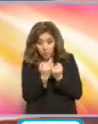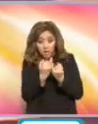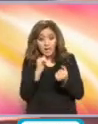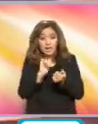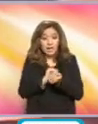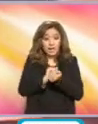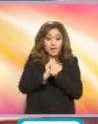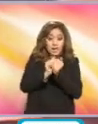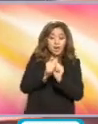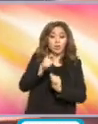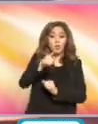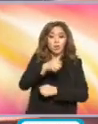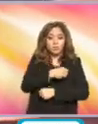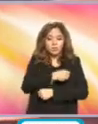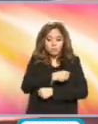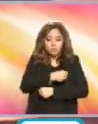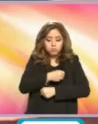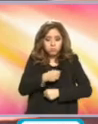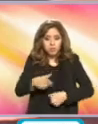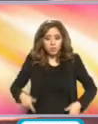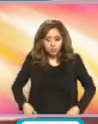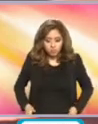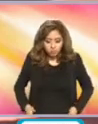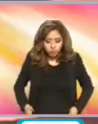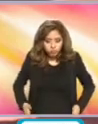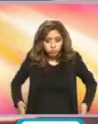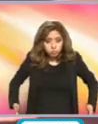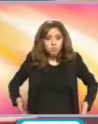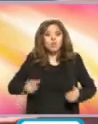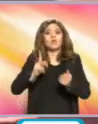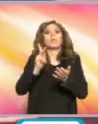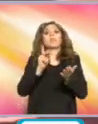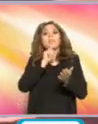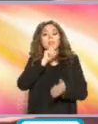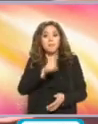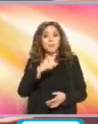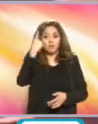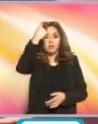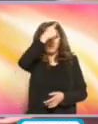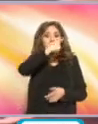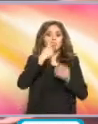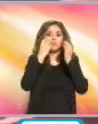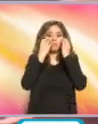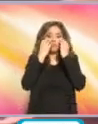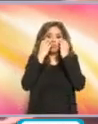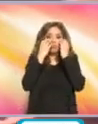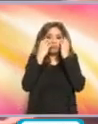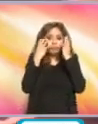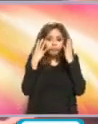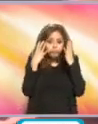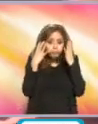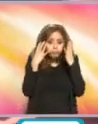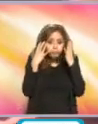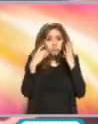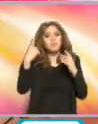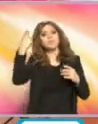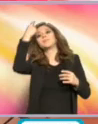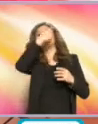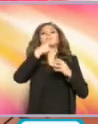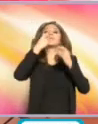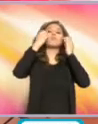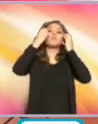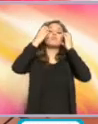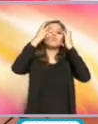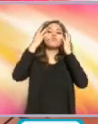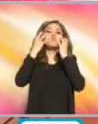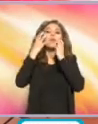peso y te engordan las caderas, también puede ser que te empiece a engordar en las partes cara de cadera. Cara de cadera. En